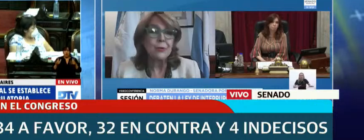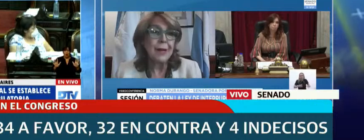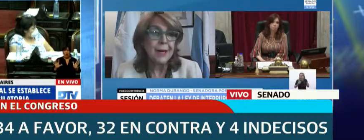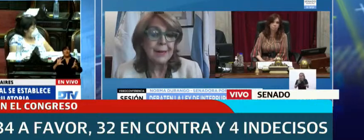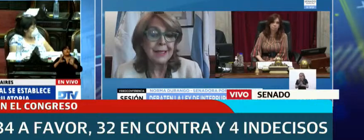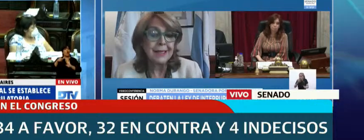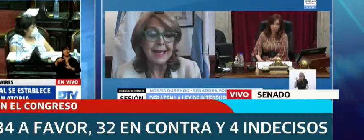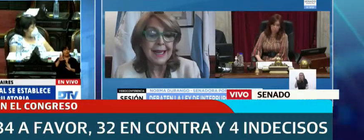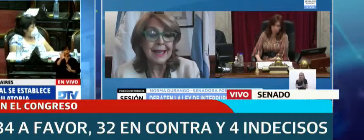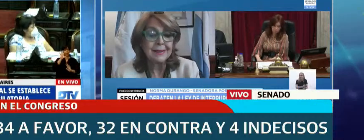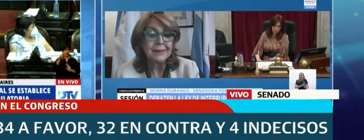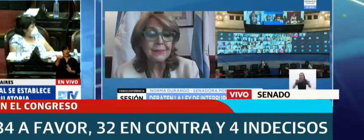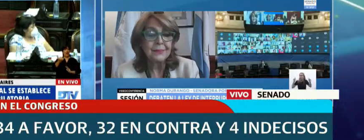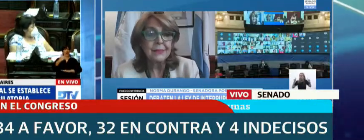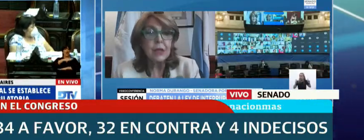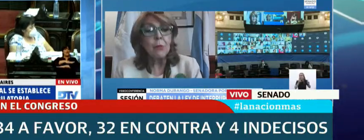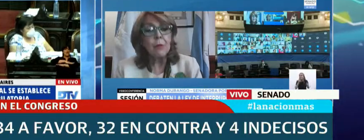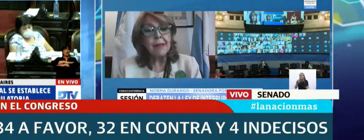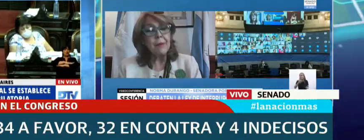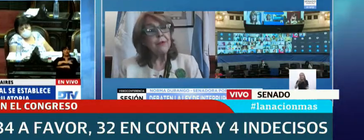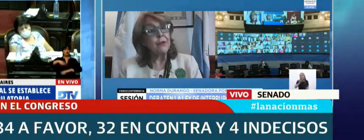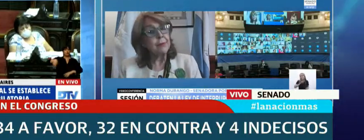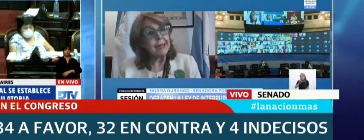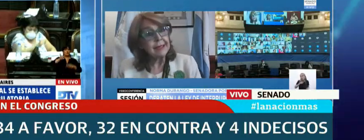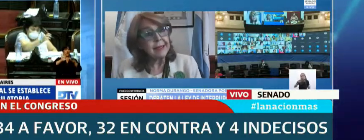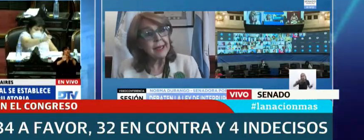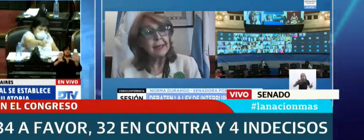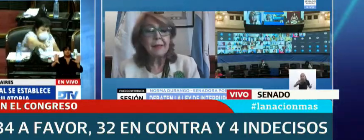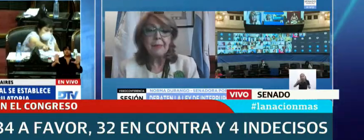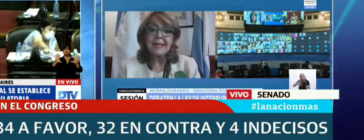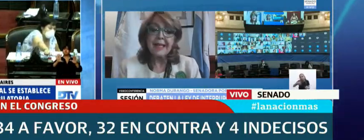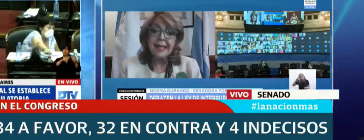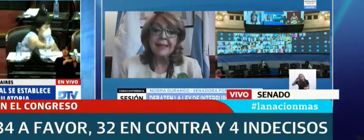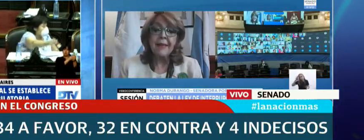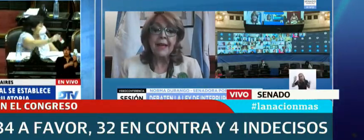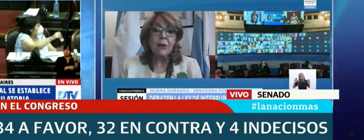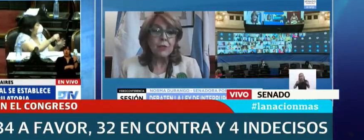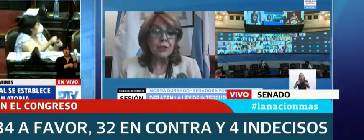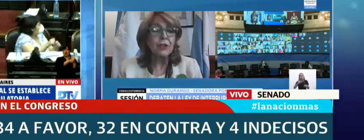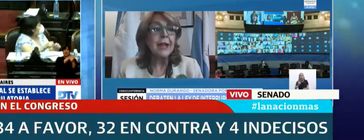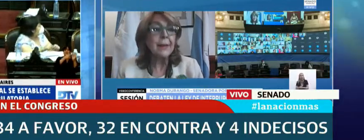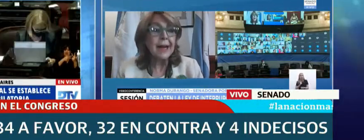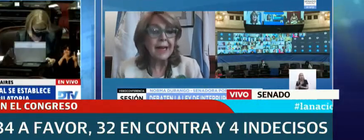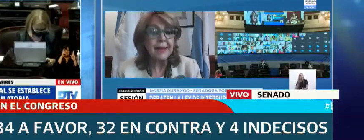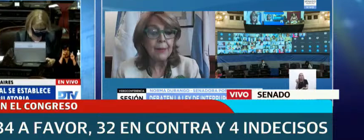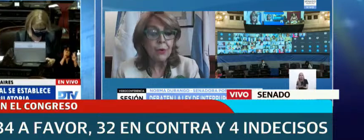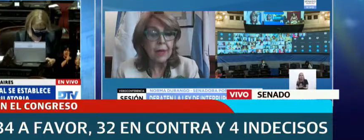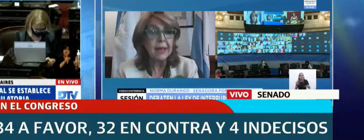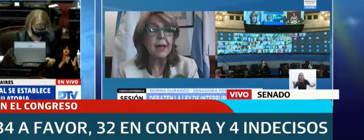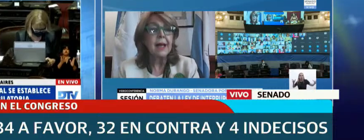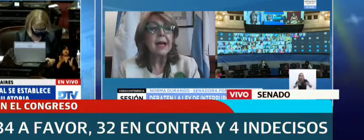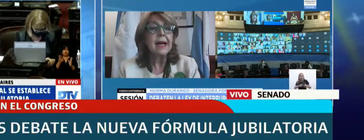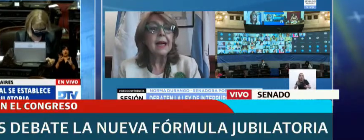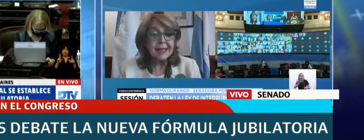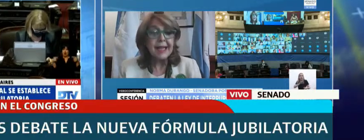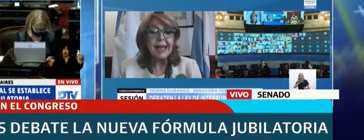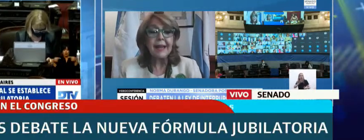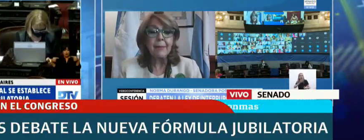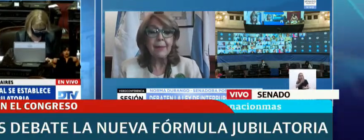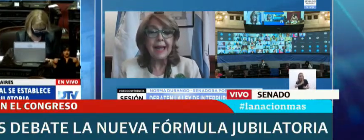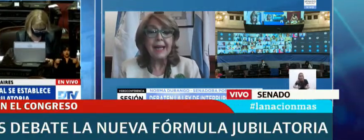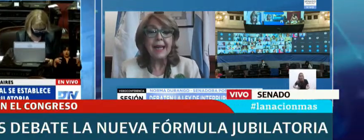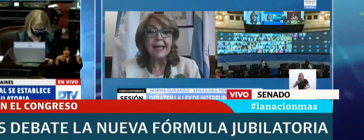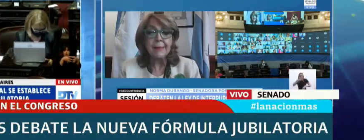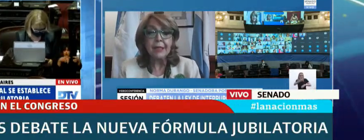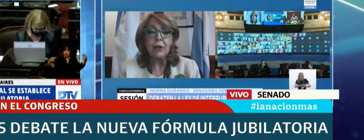salir con dificultades recordemos la historia con macri y las piedras claro se aprobó y el costo fue infernal en el